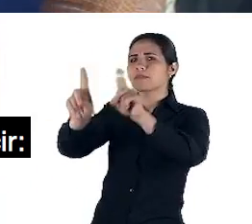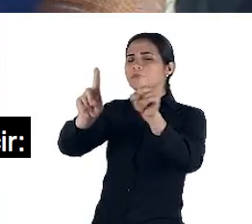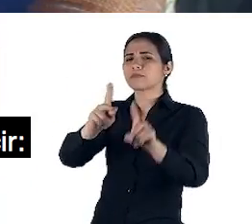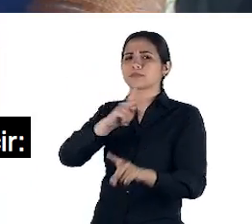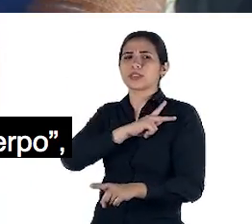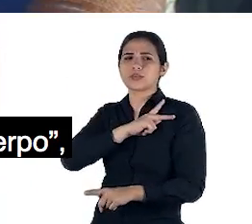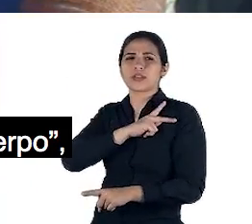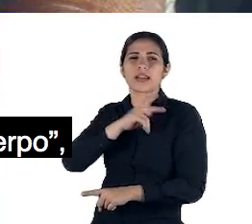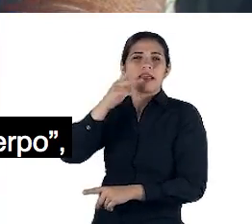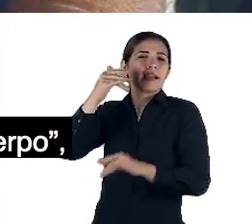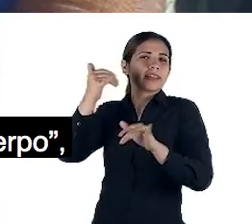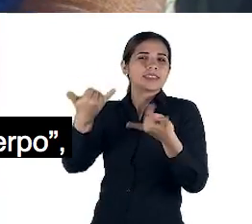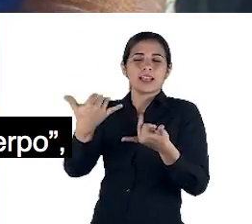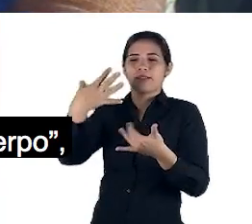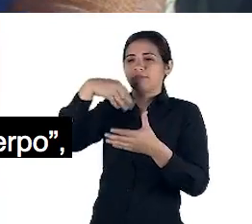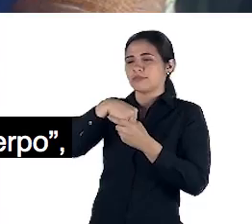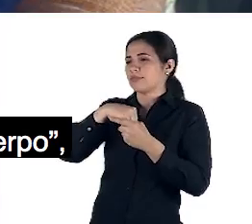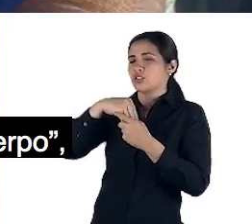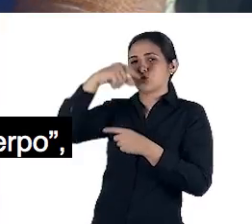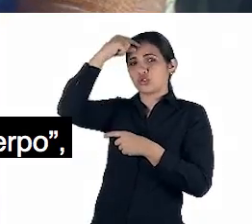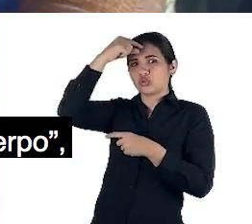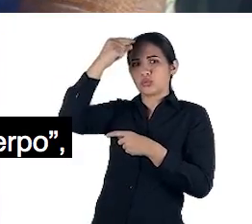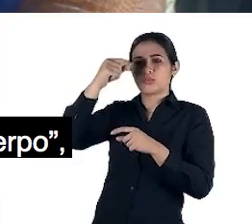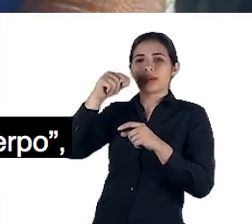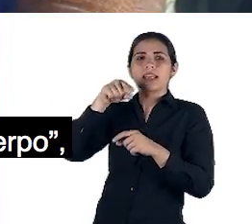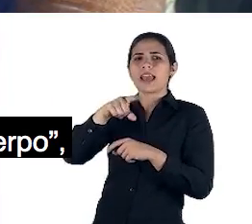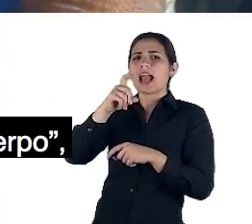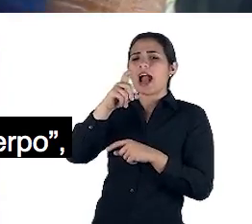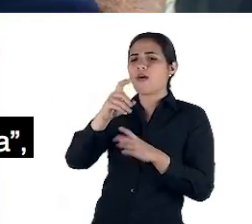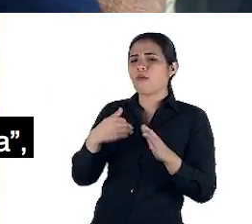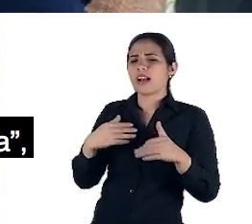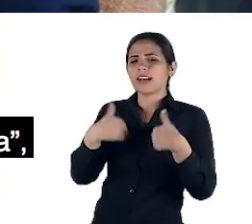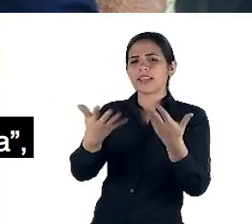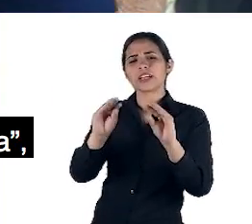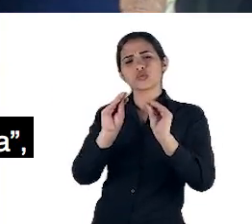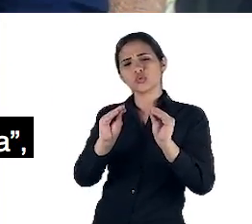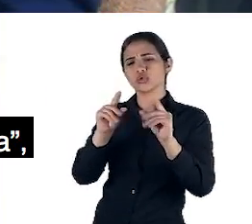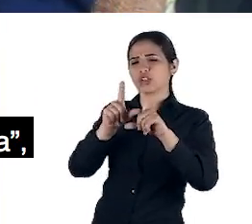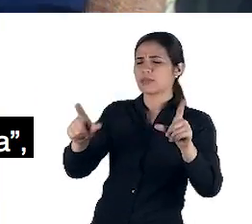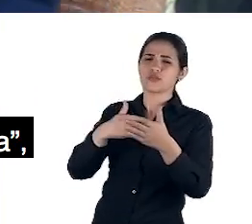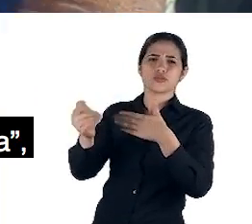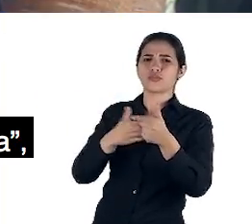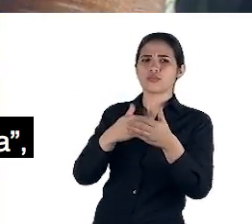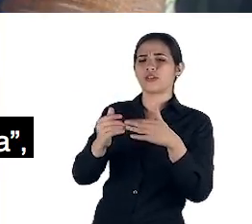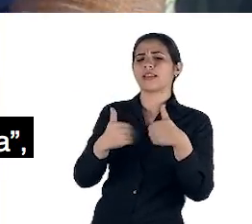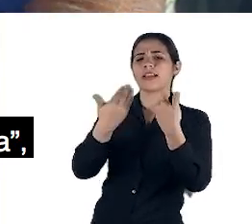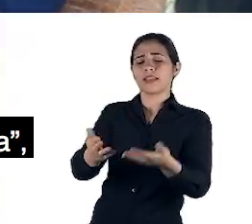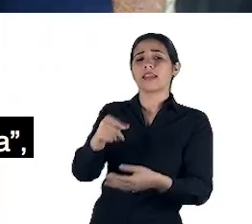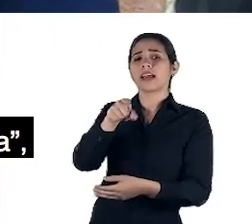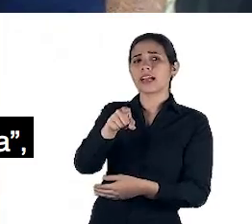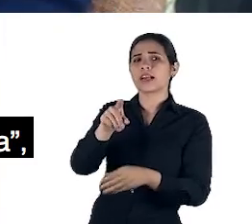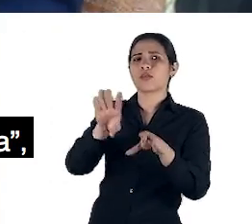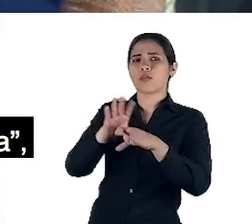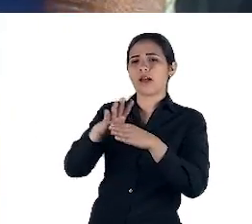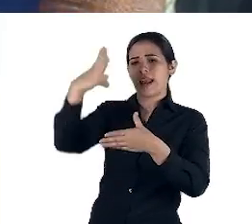decir, no importa, anticuerpo para el niño. ¿Verdad? Esto le va a dar anticuerpo, que esté en el suelo, que esté esto, los chicos